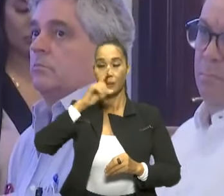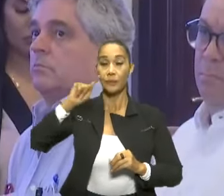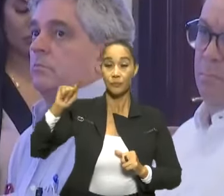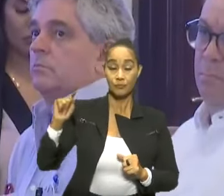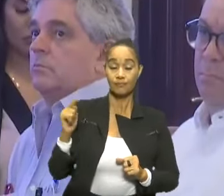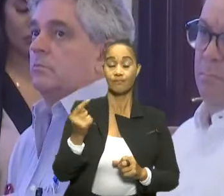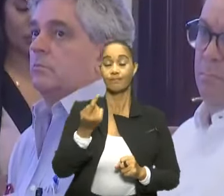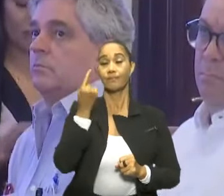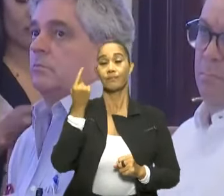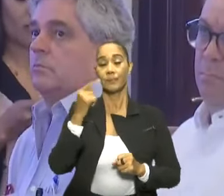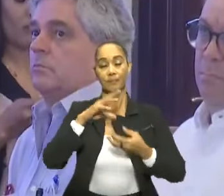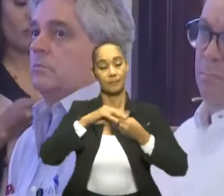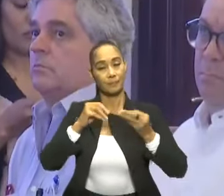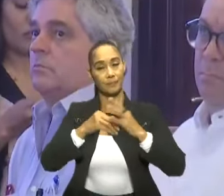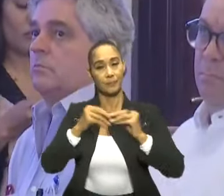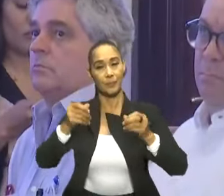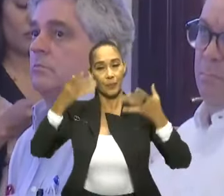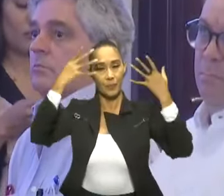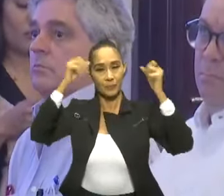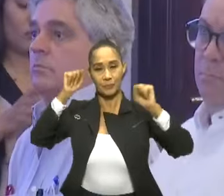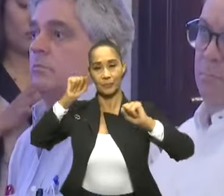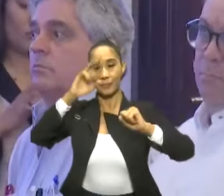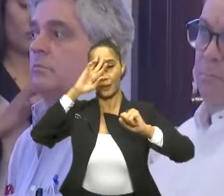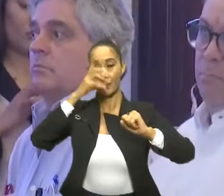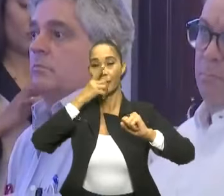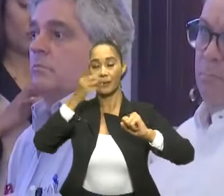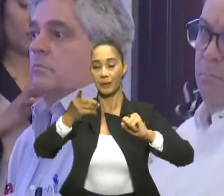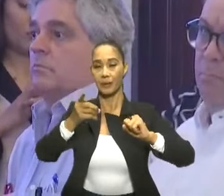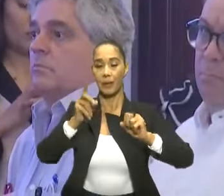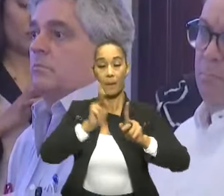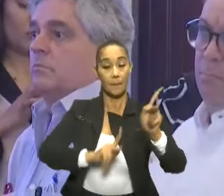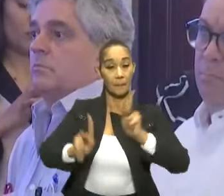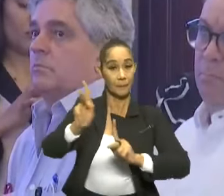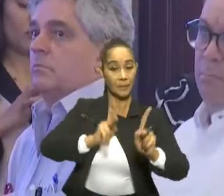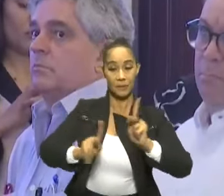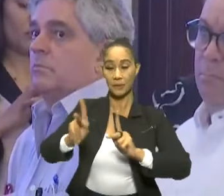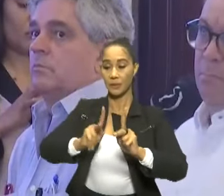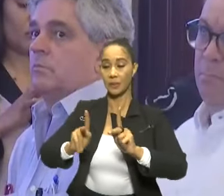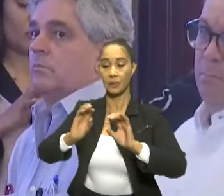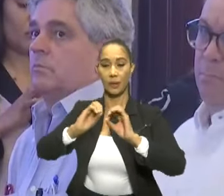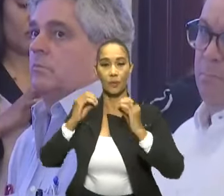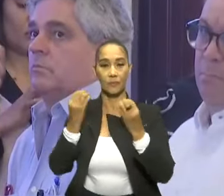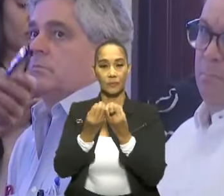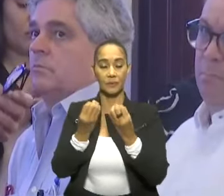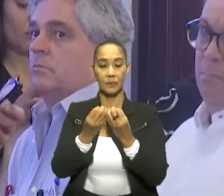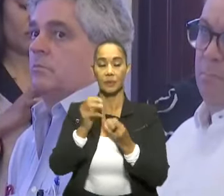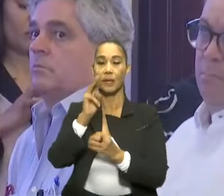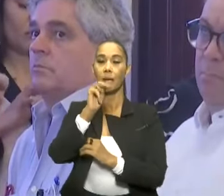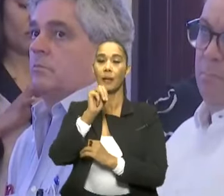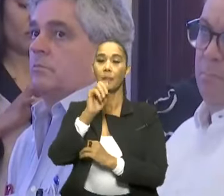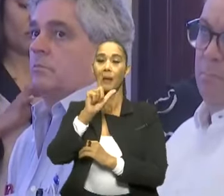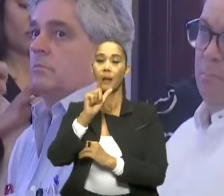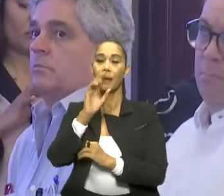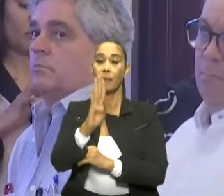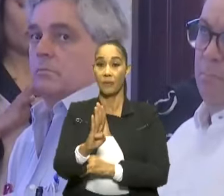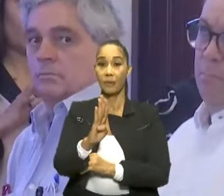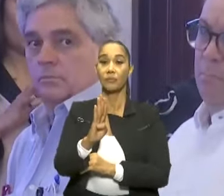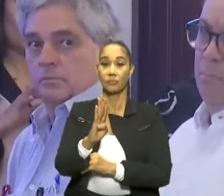vez en la historia un presidente dominicano visita las oficinas de la MLB y